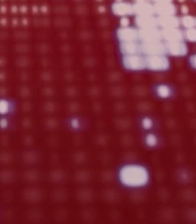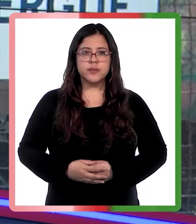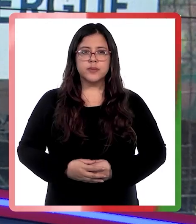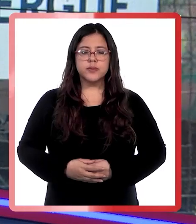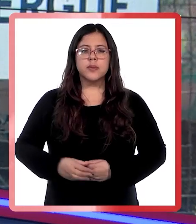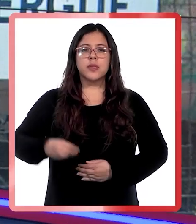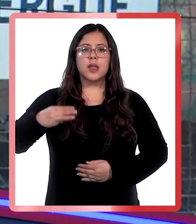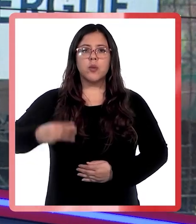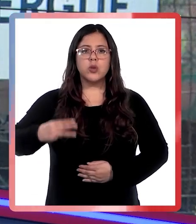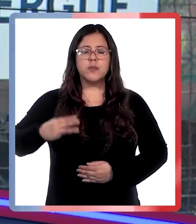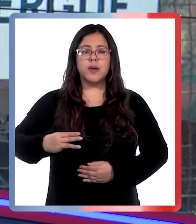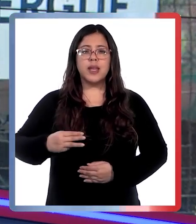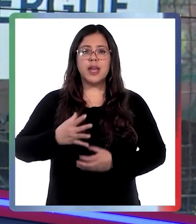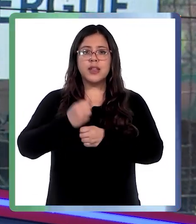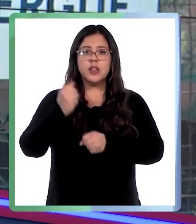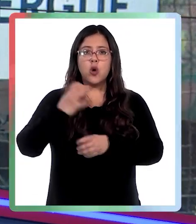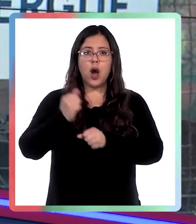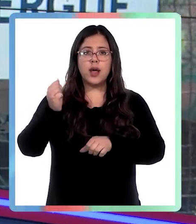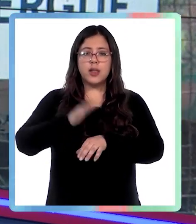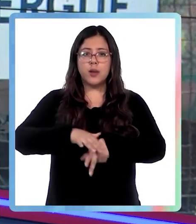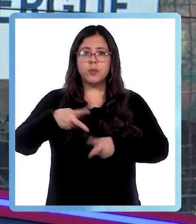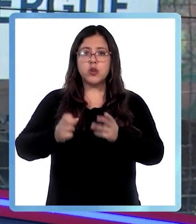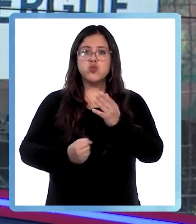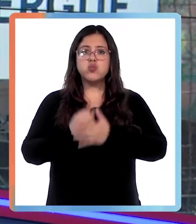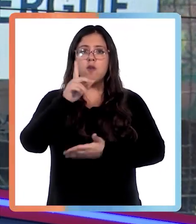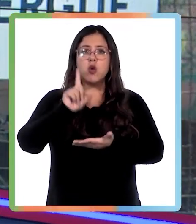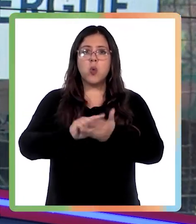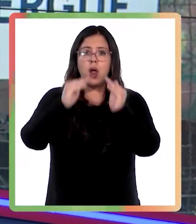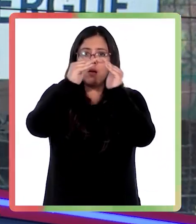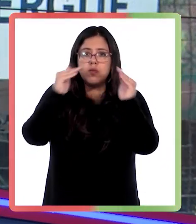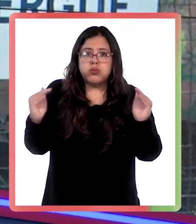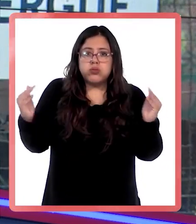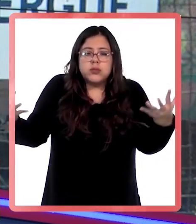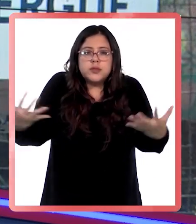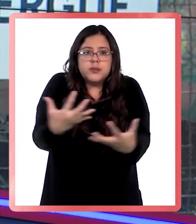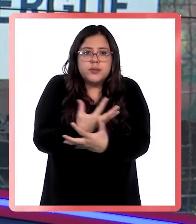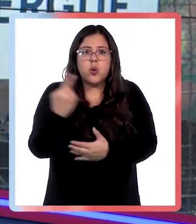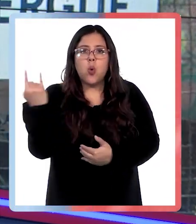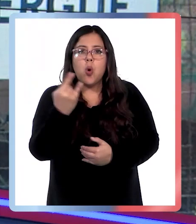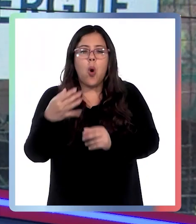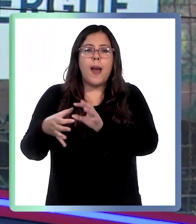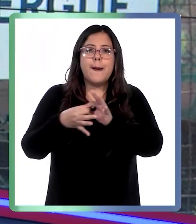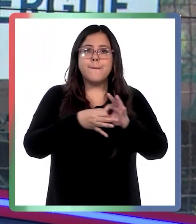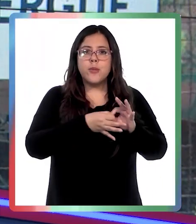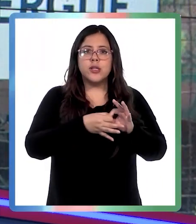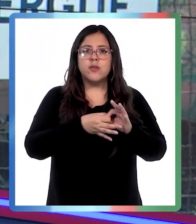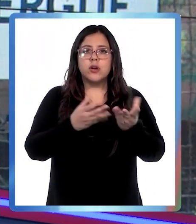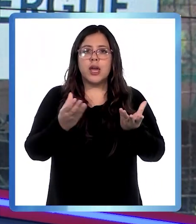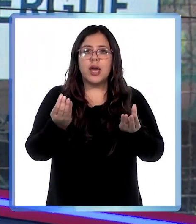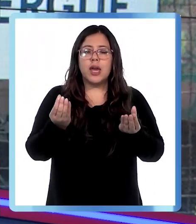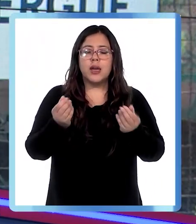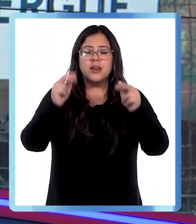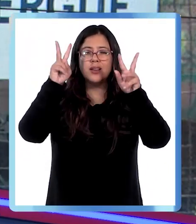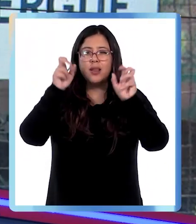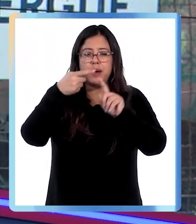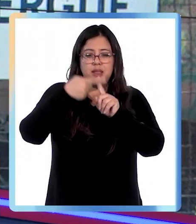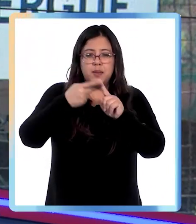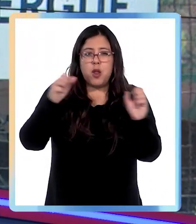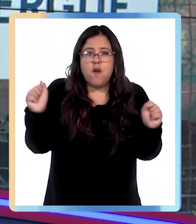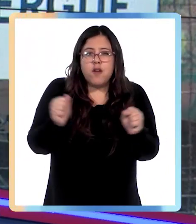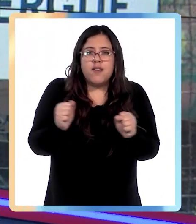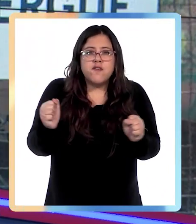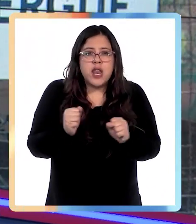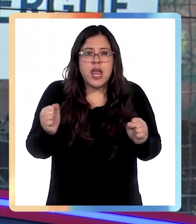contigo la municipalidad de los Andes habilitará un nuevo albergue de emergencia dada la creciente demanda de Refugio por las